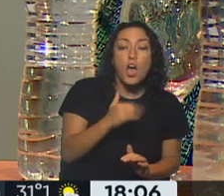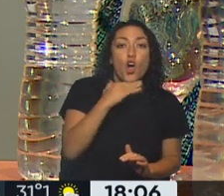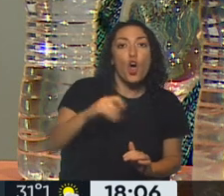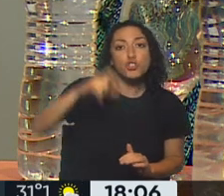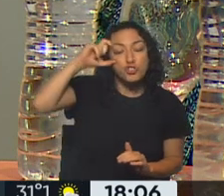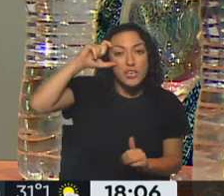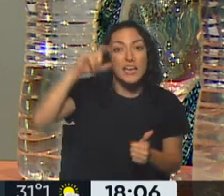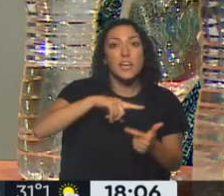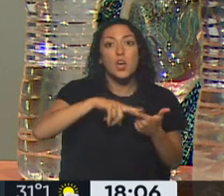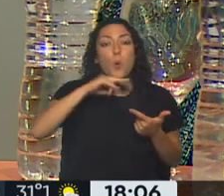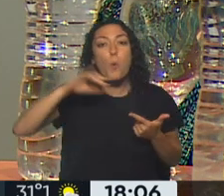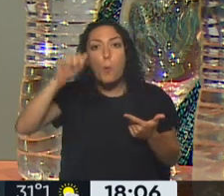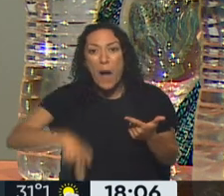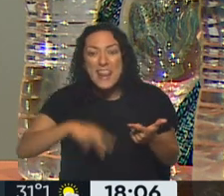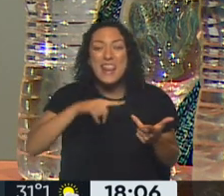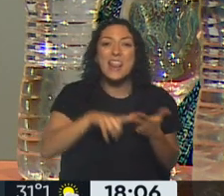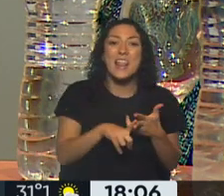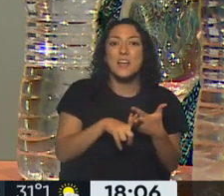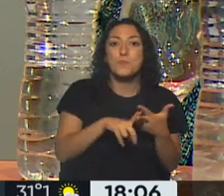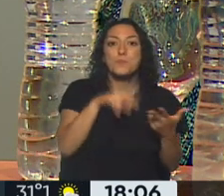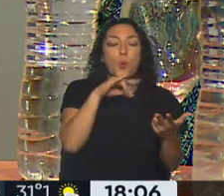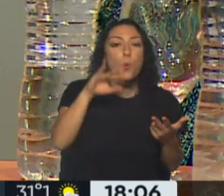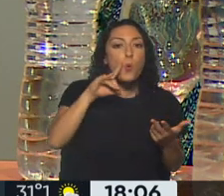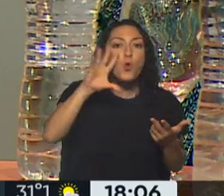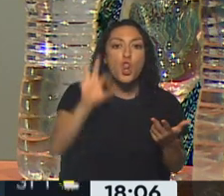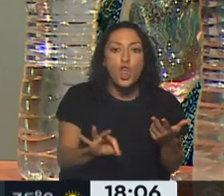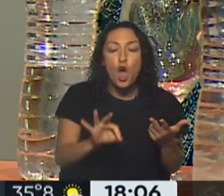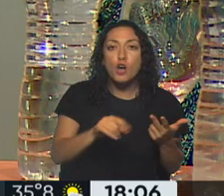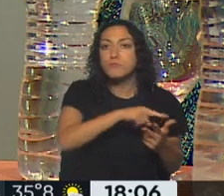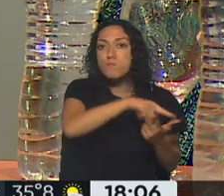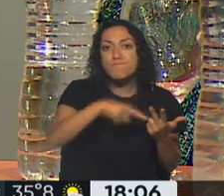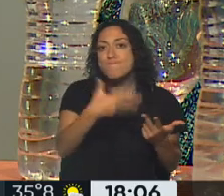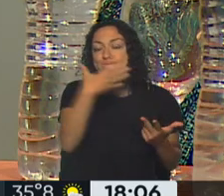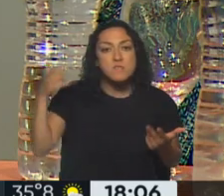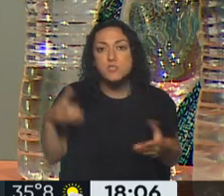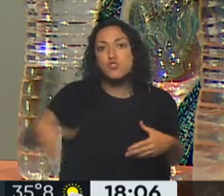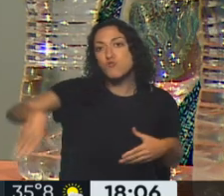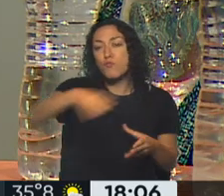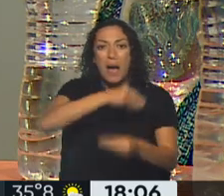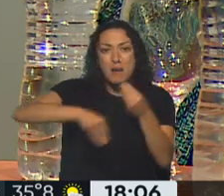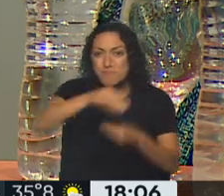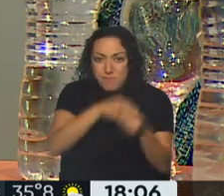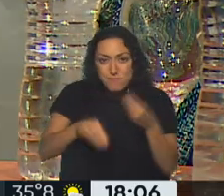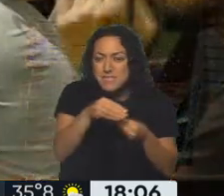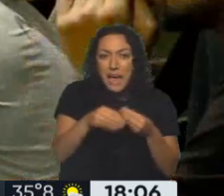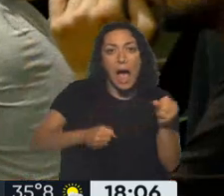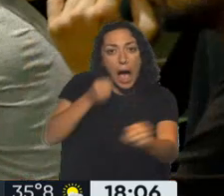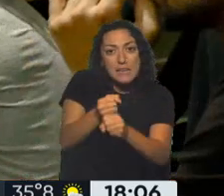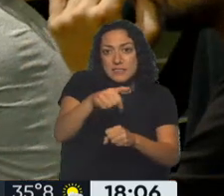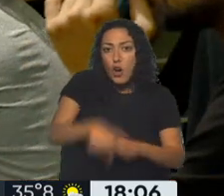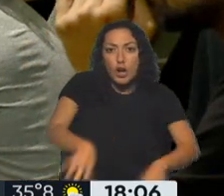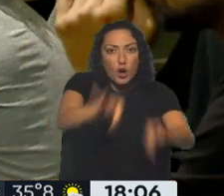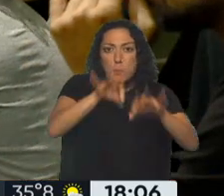Silvano Morales, Juan Seferino Morales y Julio César Morales. Todos se encuentran